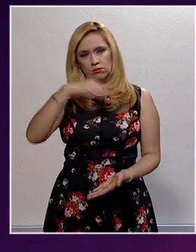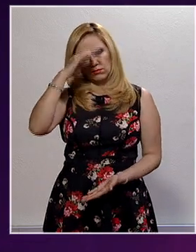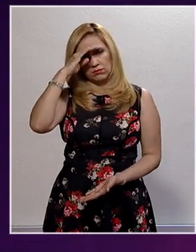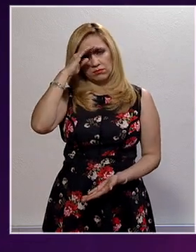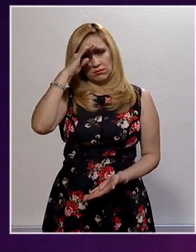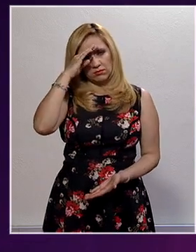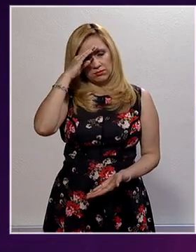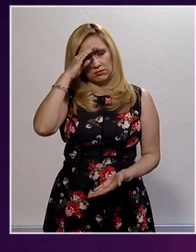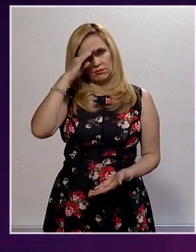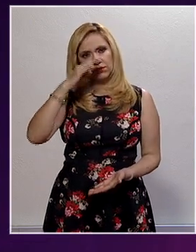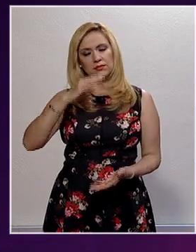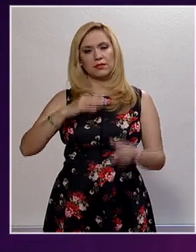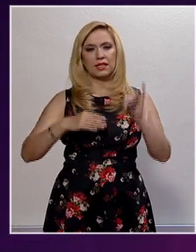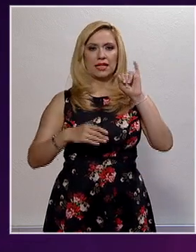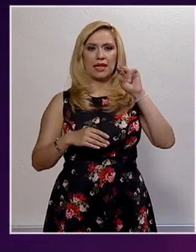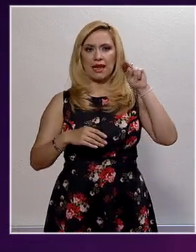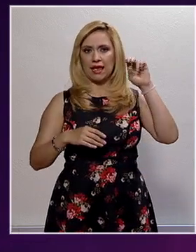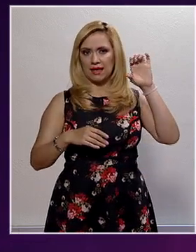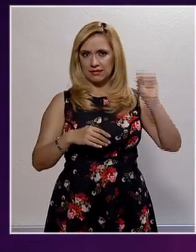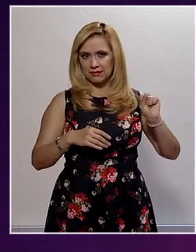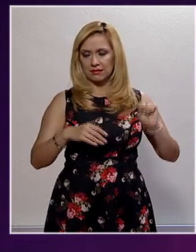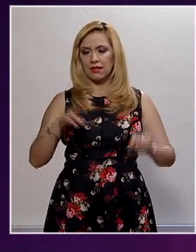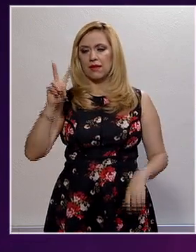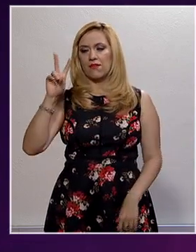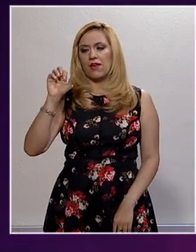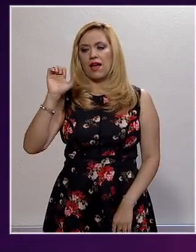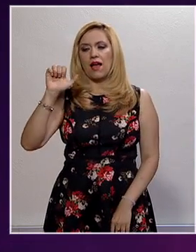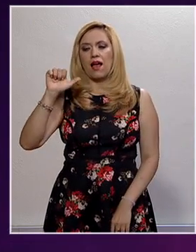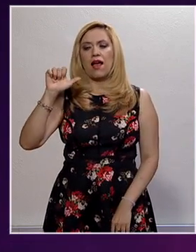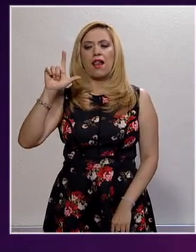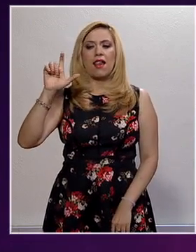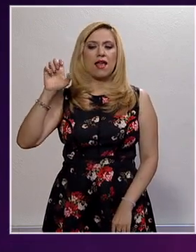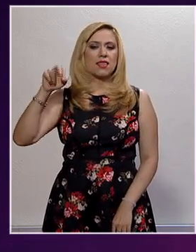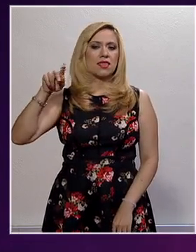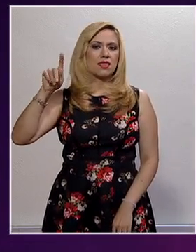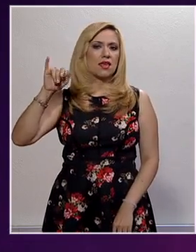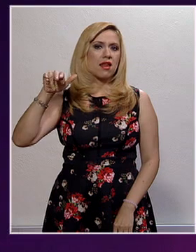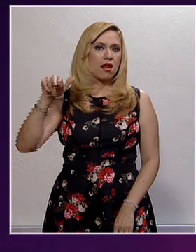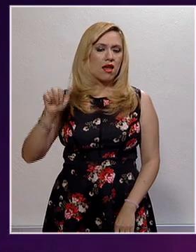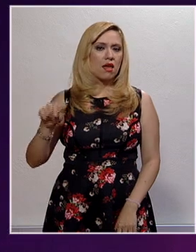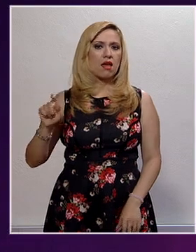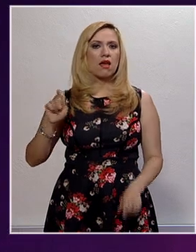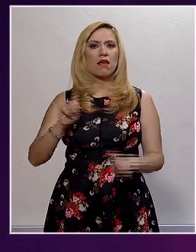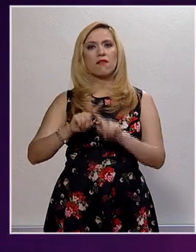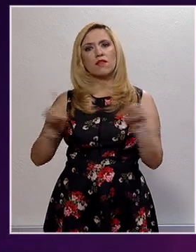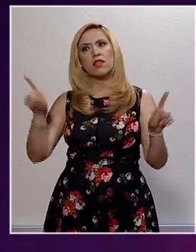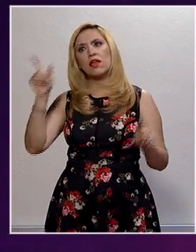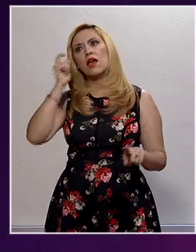en Inés y Valentina, ¿no? Que en un contexto distinto de guerrero